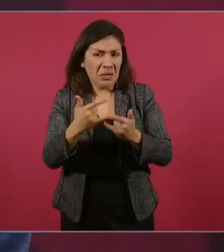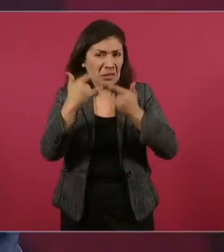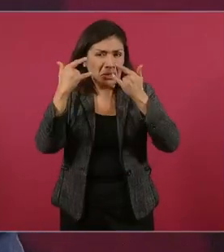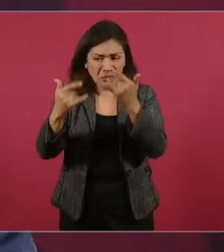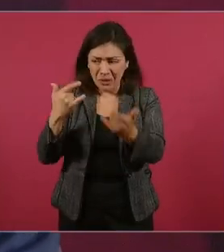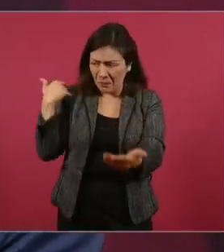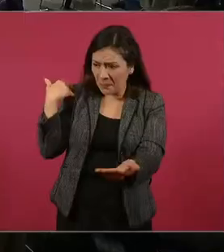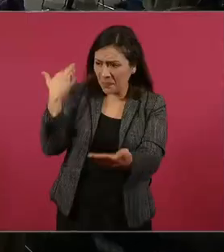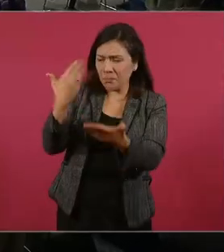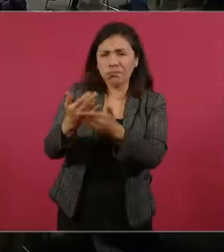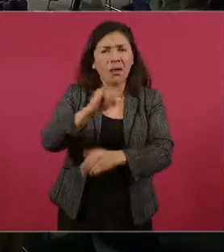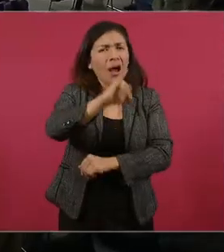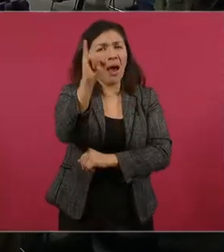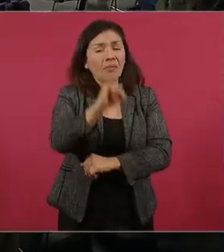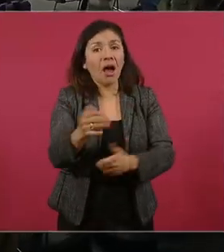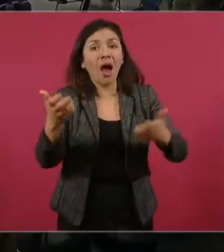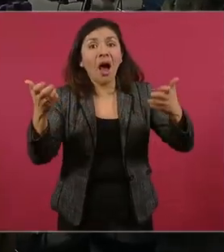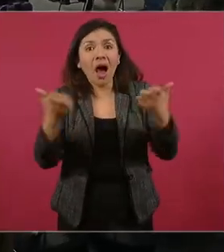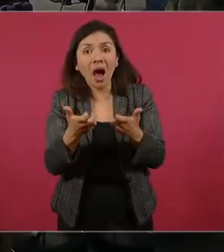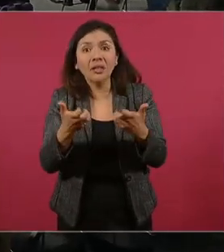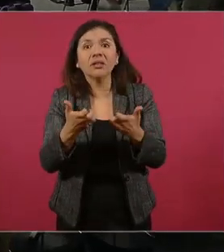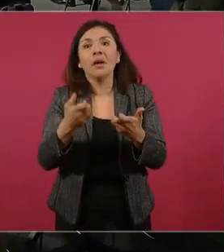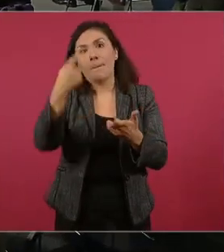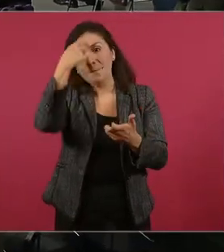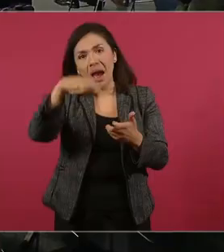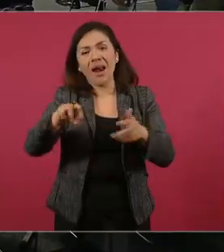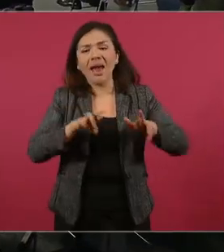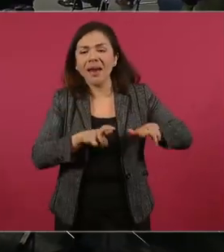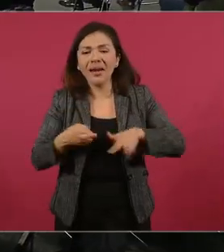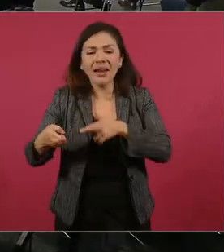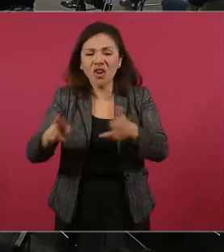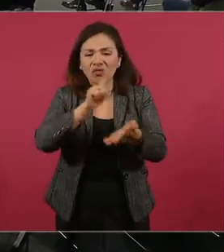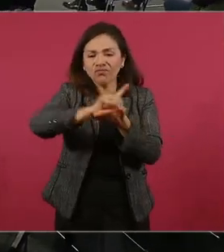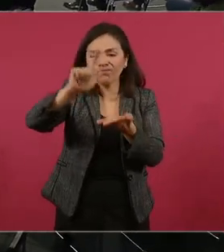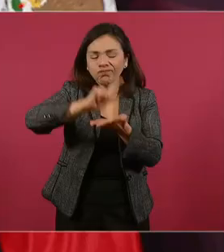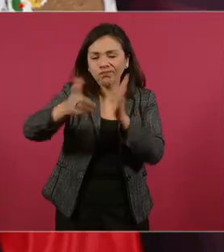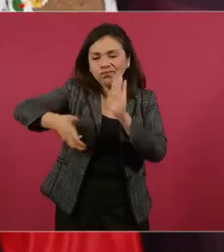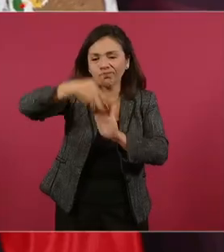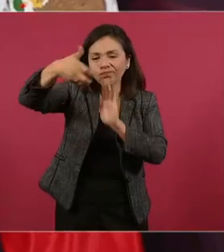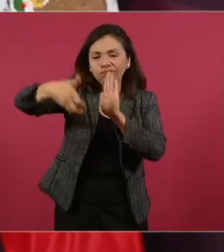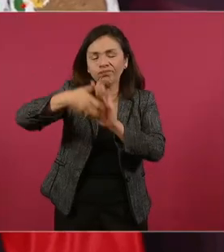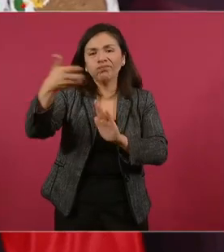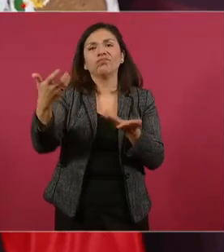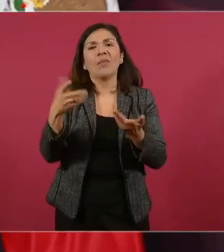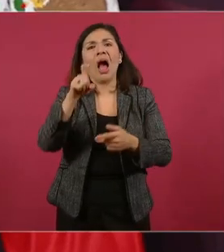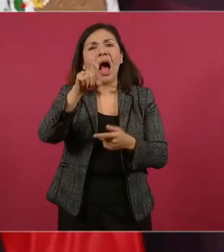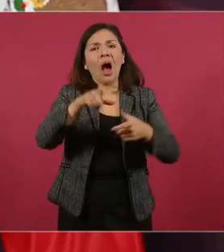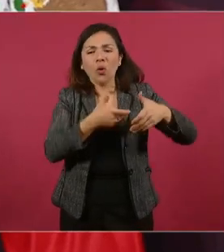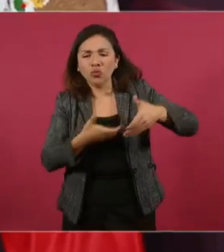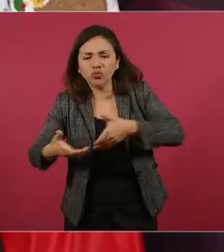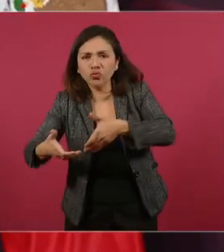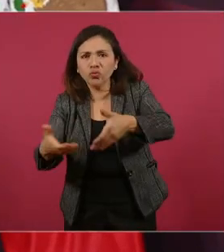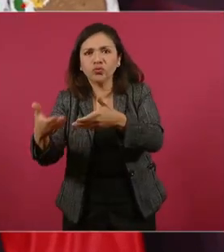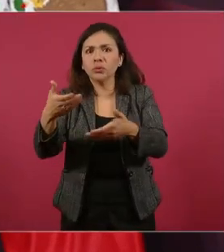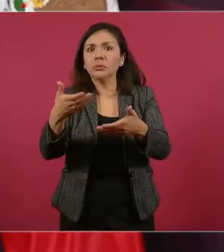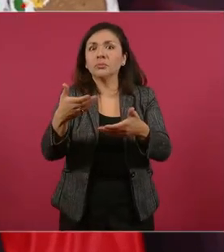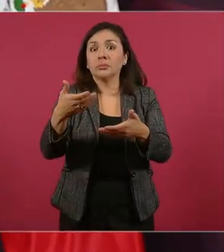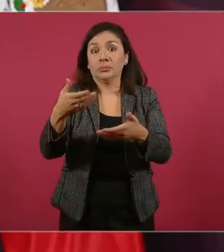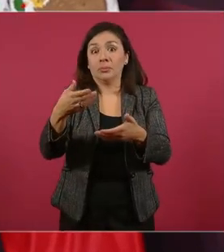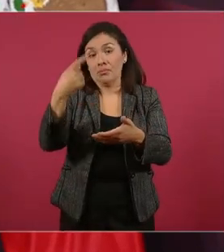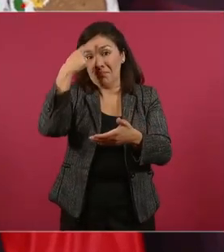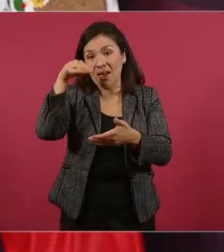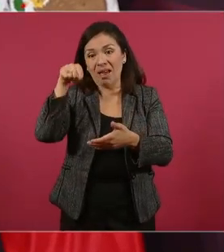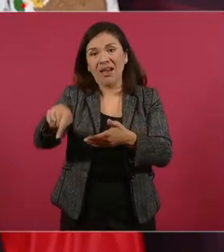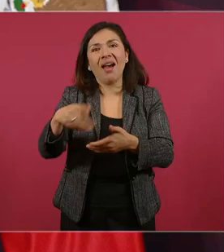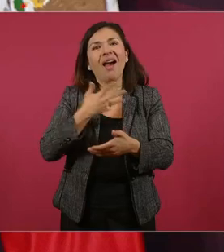se había llevado a cabo un plan de desasolve de ríos, arroyos, de las